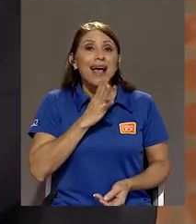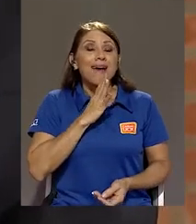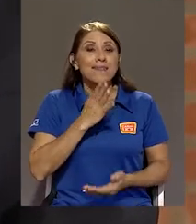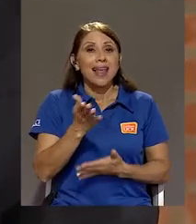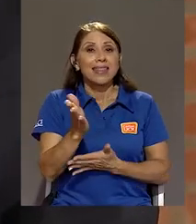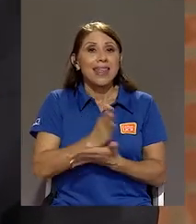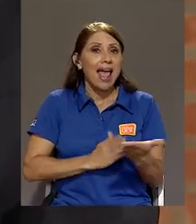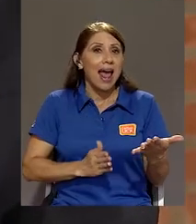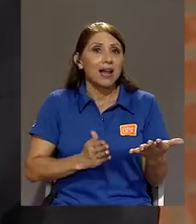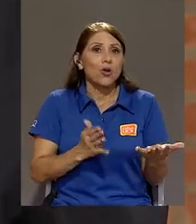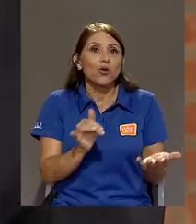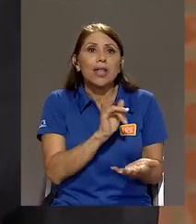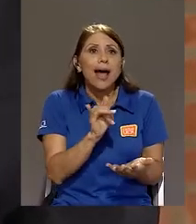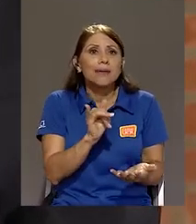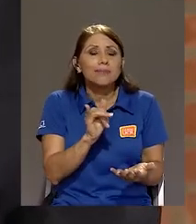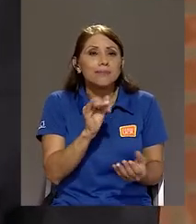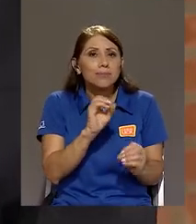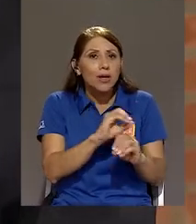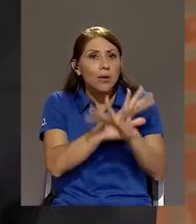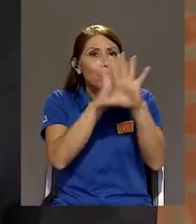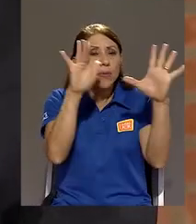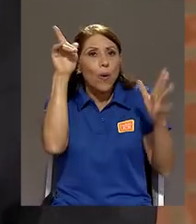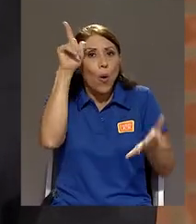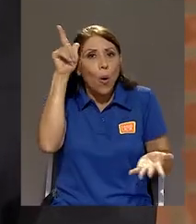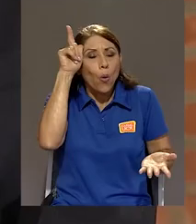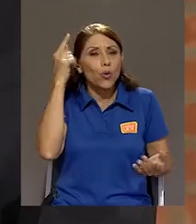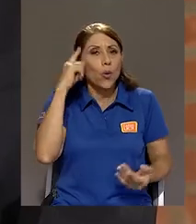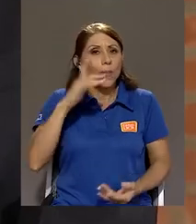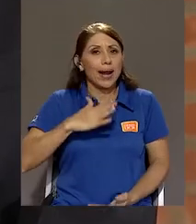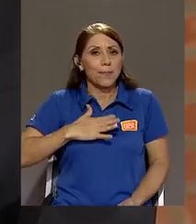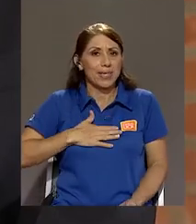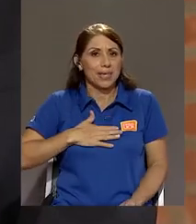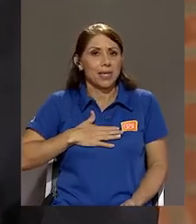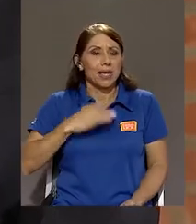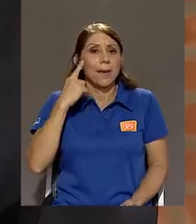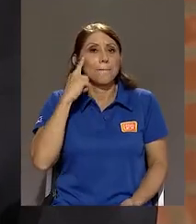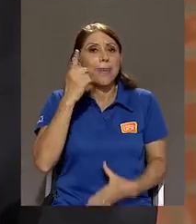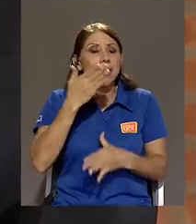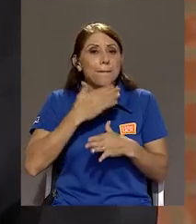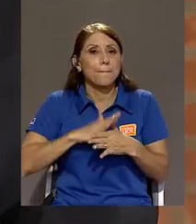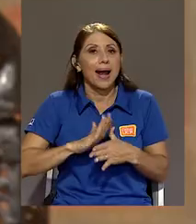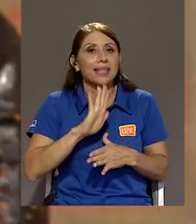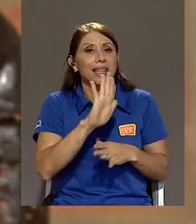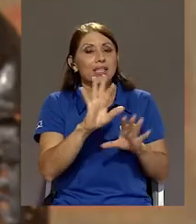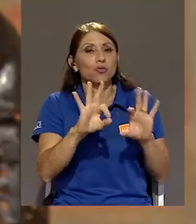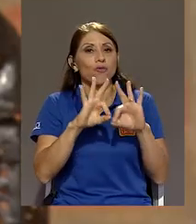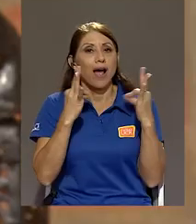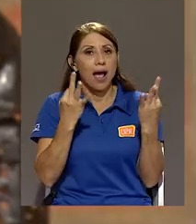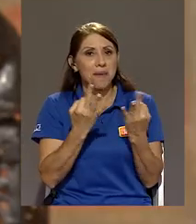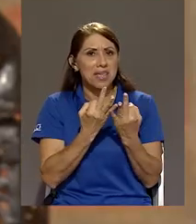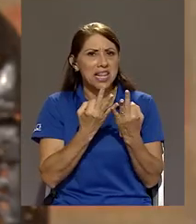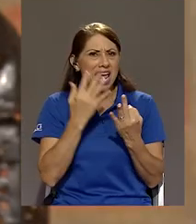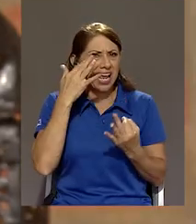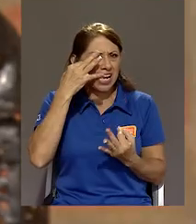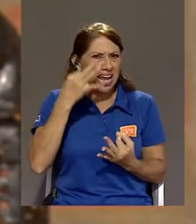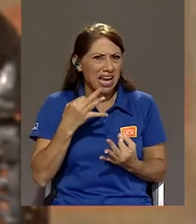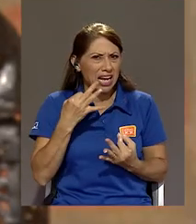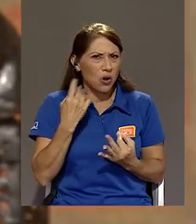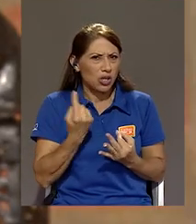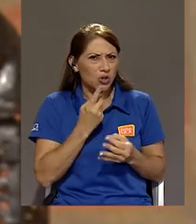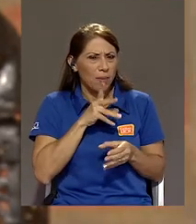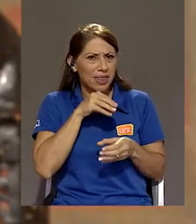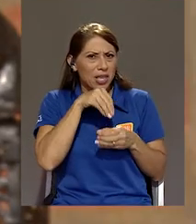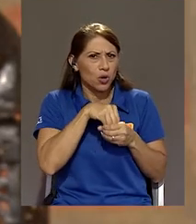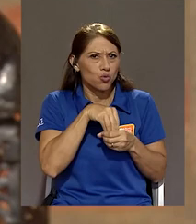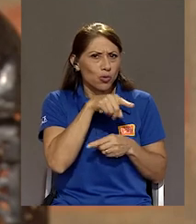habla de algo tan obvio para mí y para parte de su familia, de la cual creo que solo